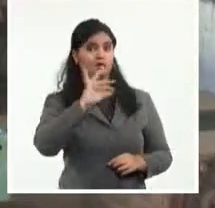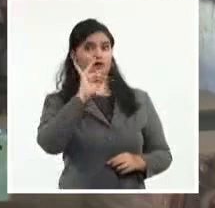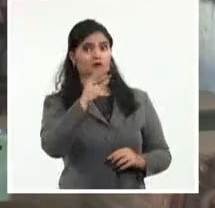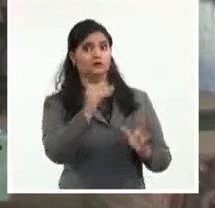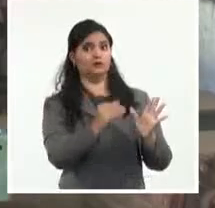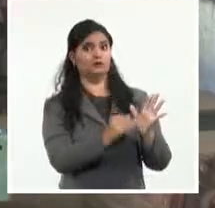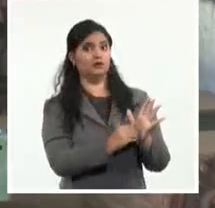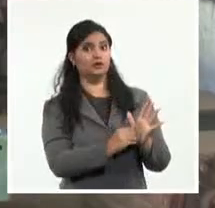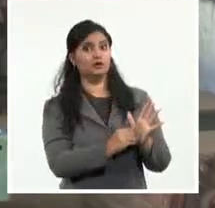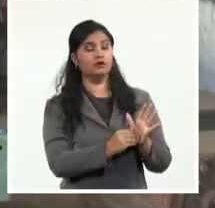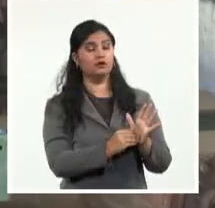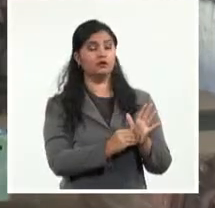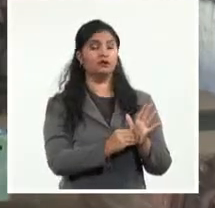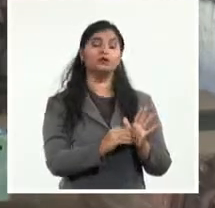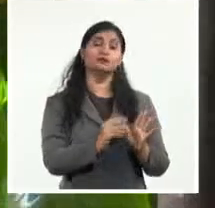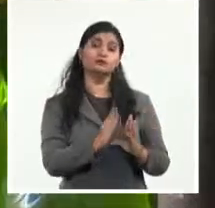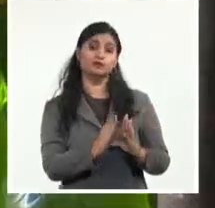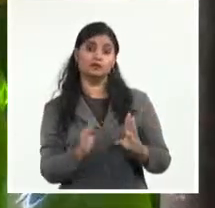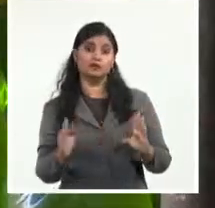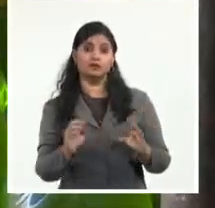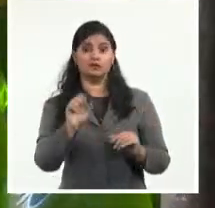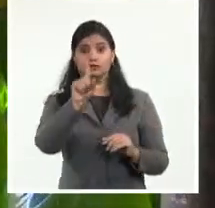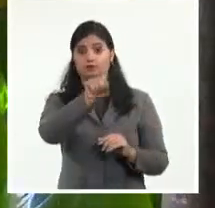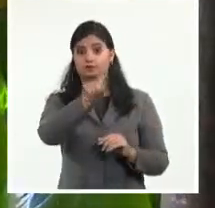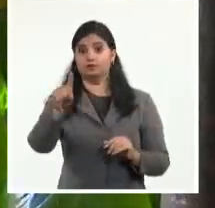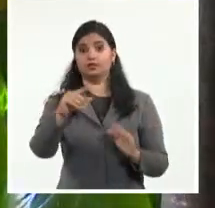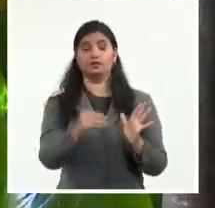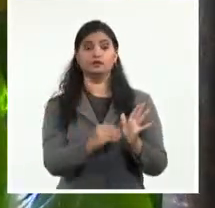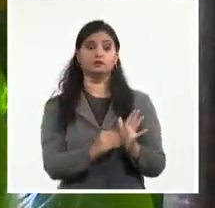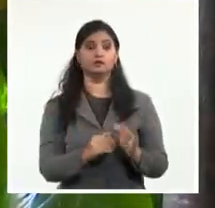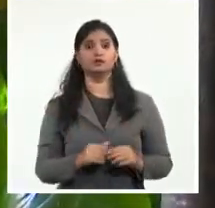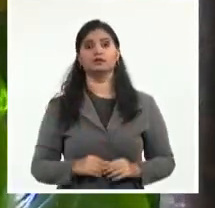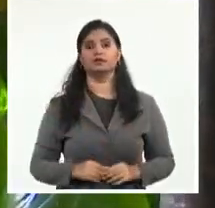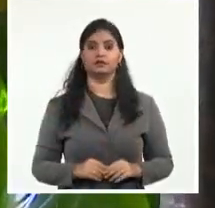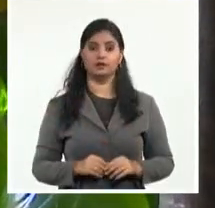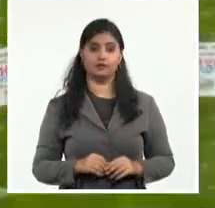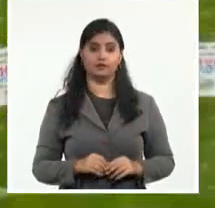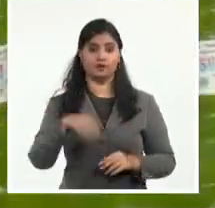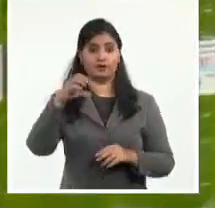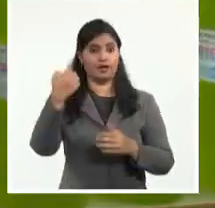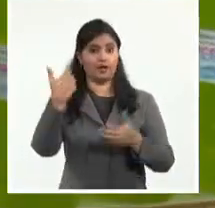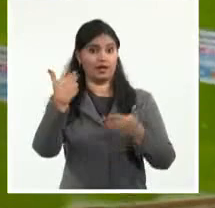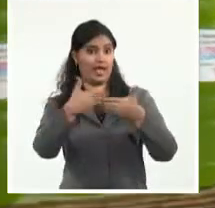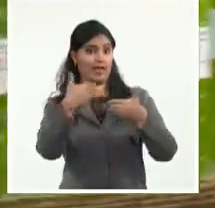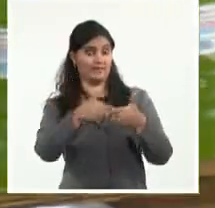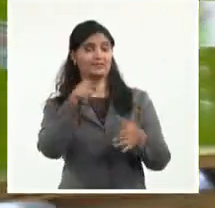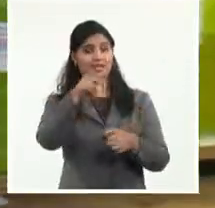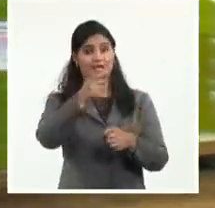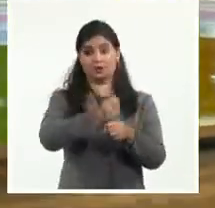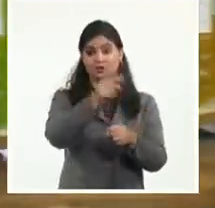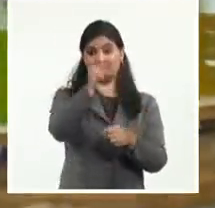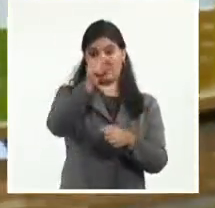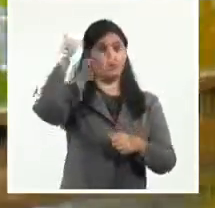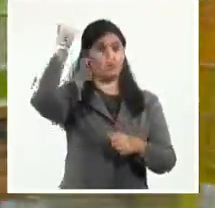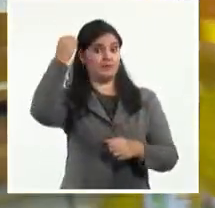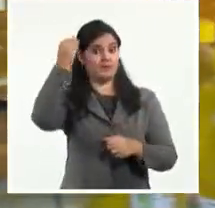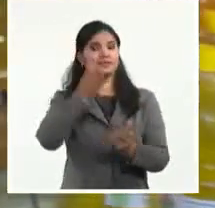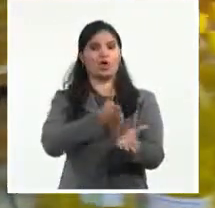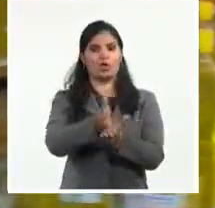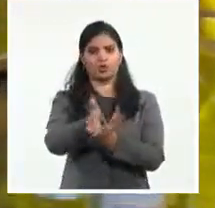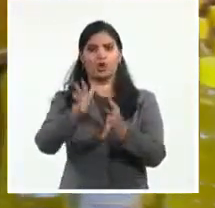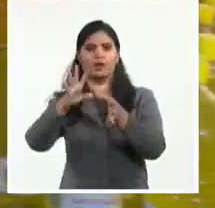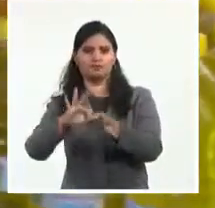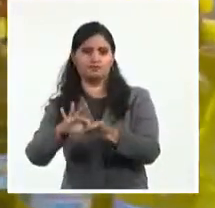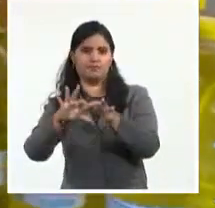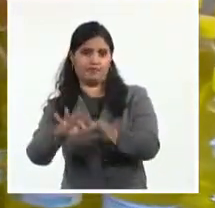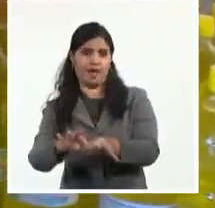11.000 pesos de acuerdo al área de trabajo. Los trabajadores de la empresa tienen como proyecciones encadenarse con entidades en otras provincias